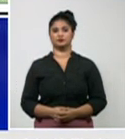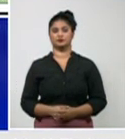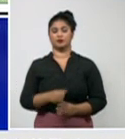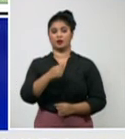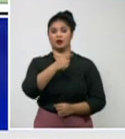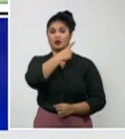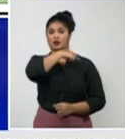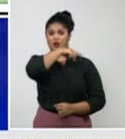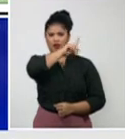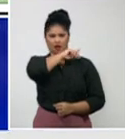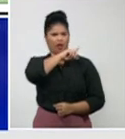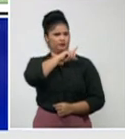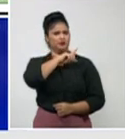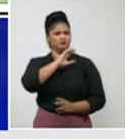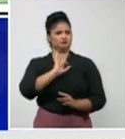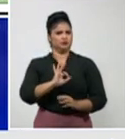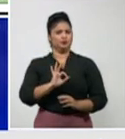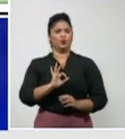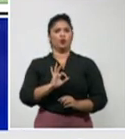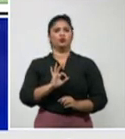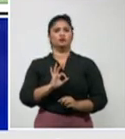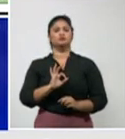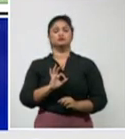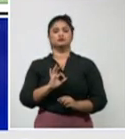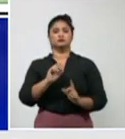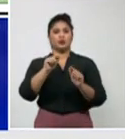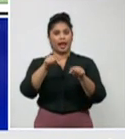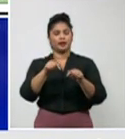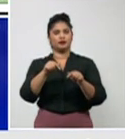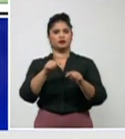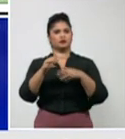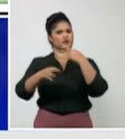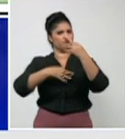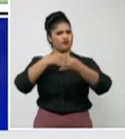lo expresaban, que a pesar de que